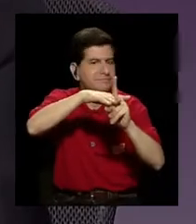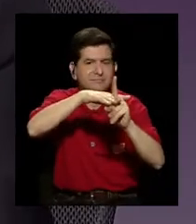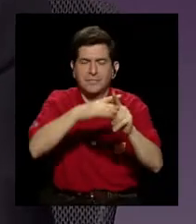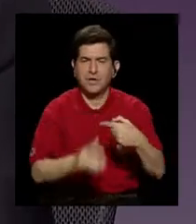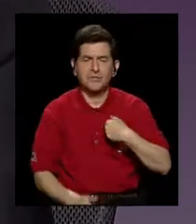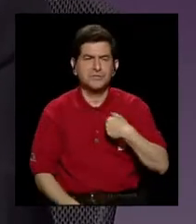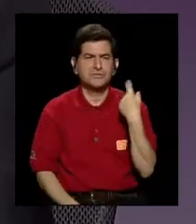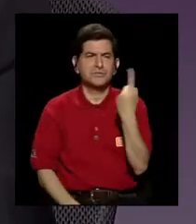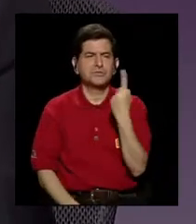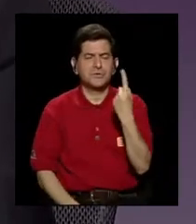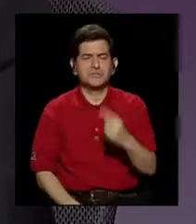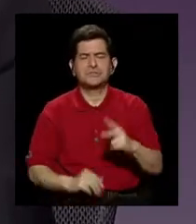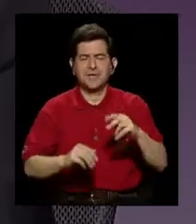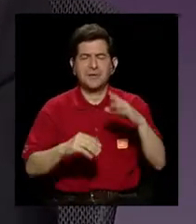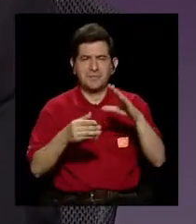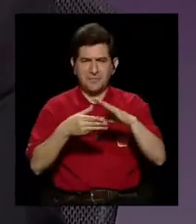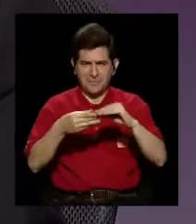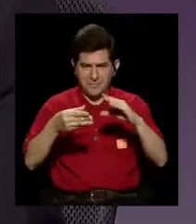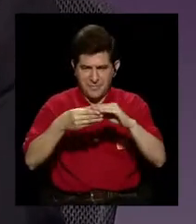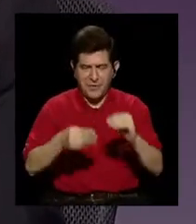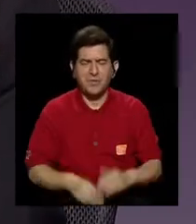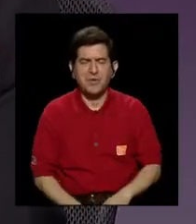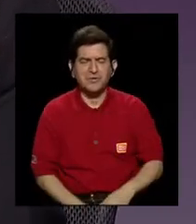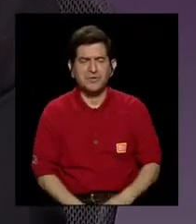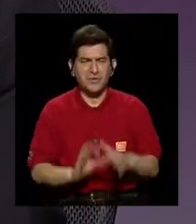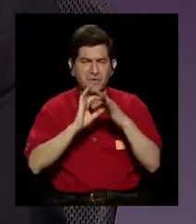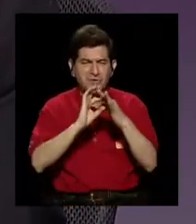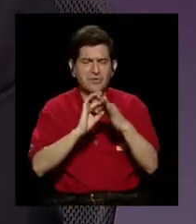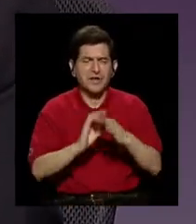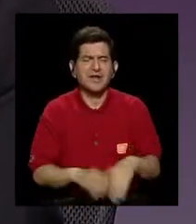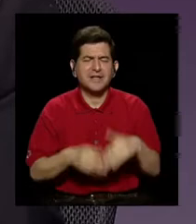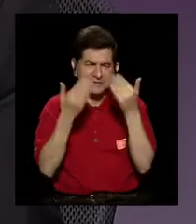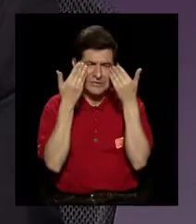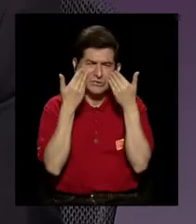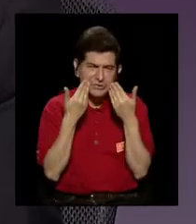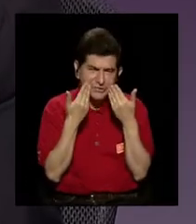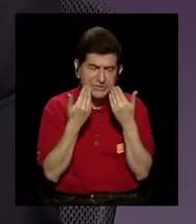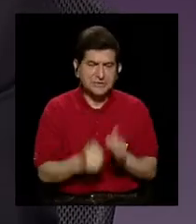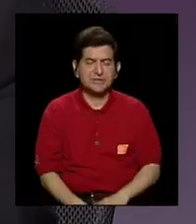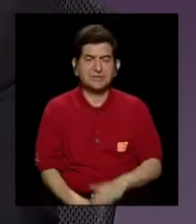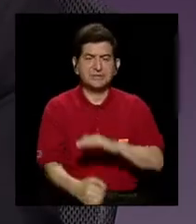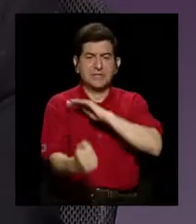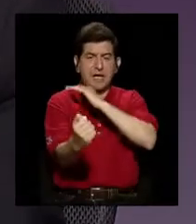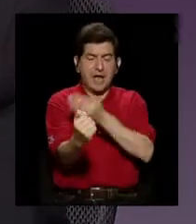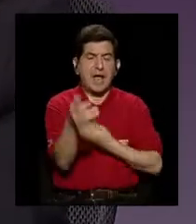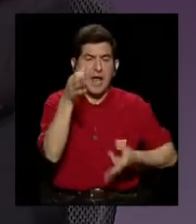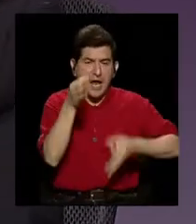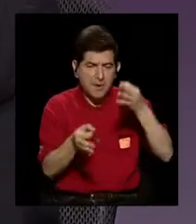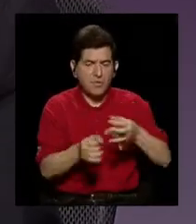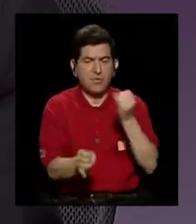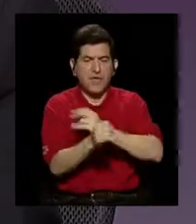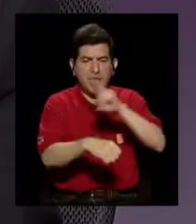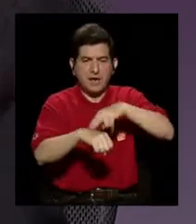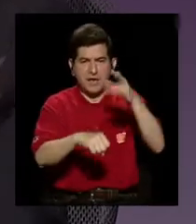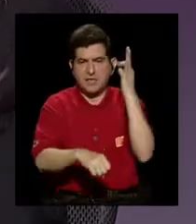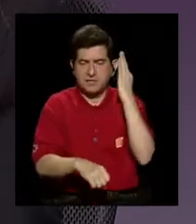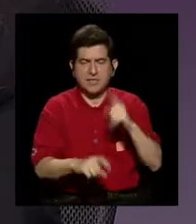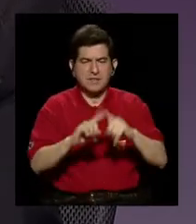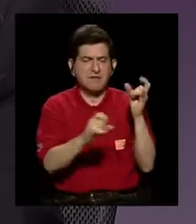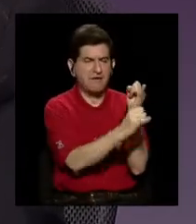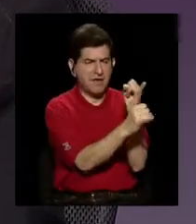esta anécdota o esta relación que es muy triste. El Poder Judicial, el INAMO y un grupo de